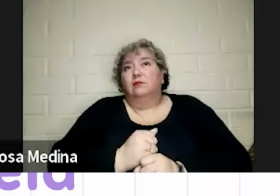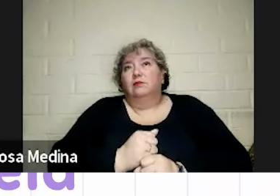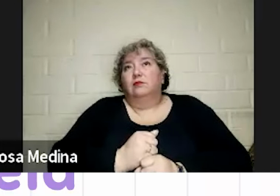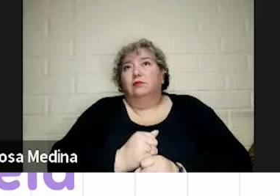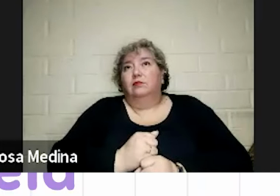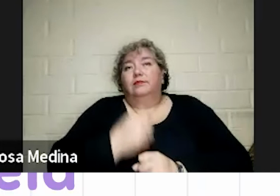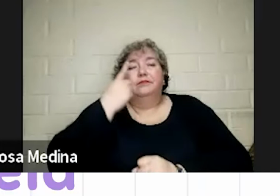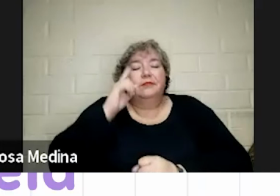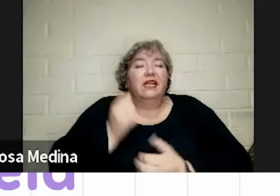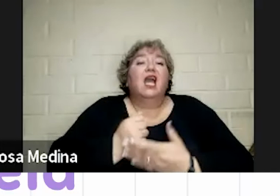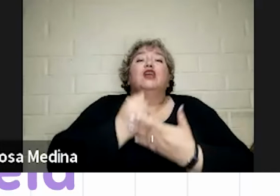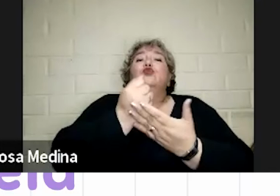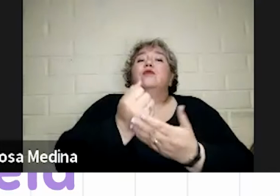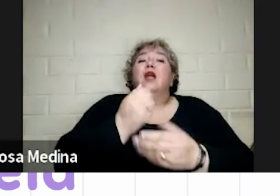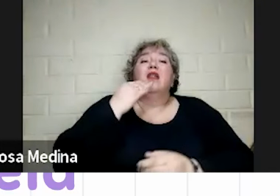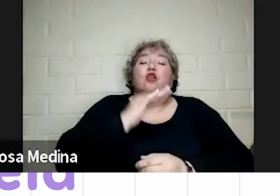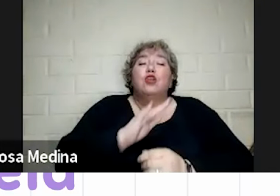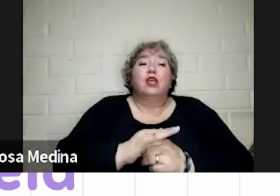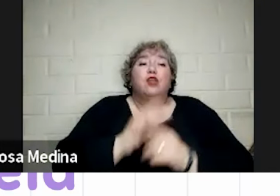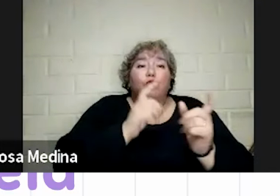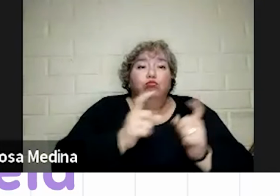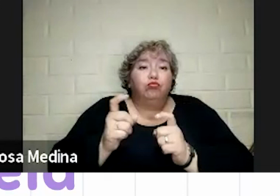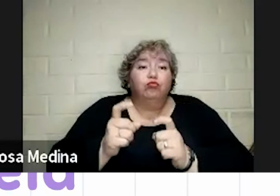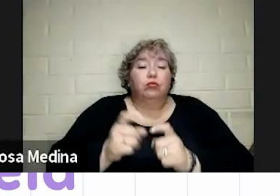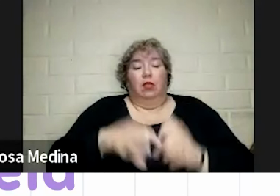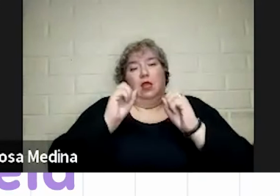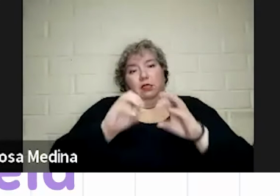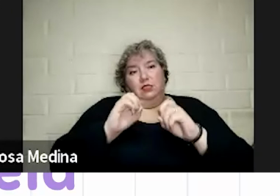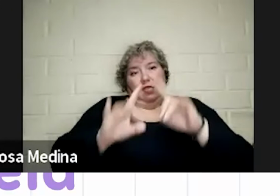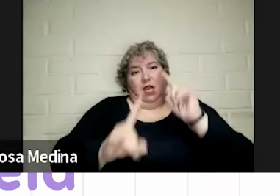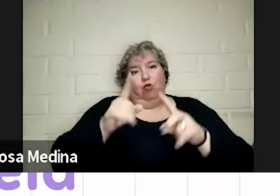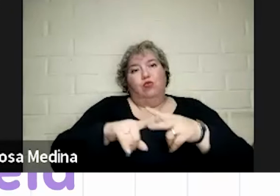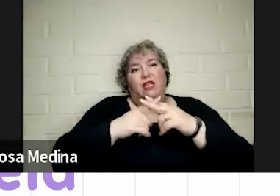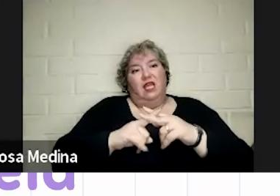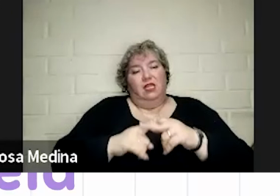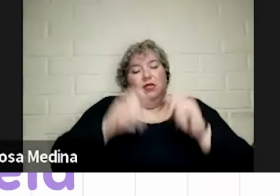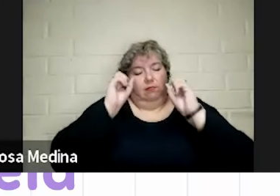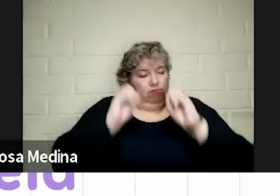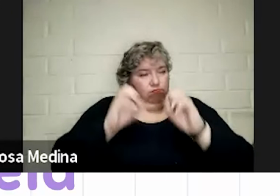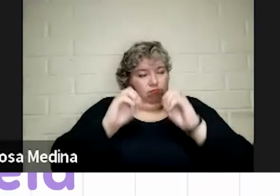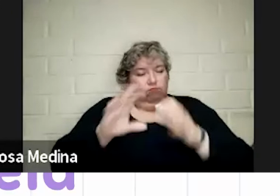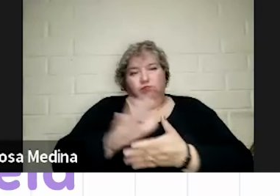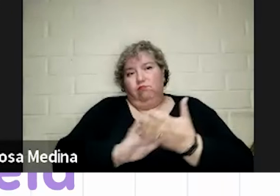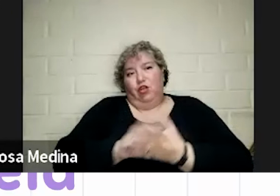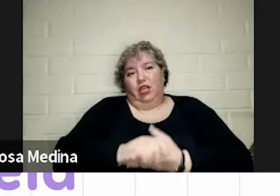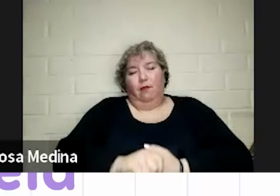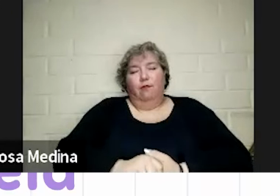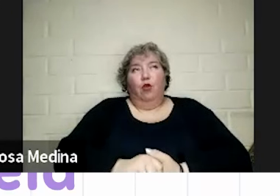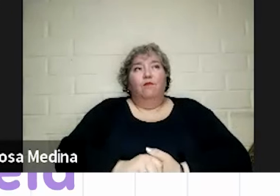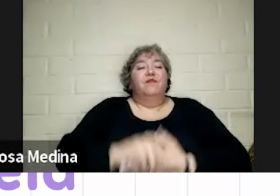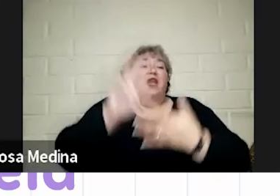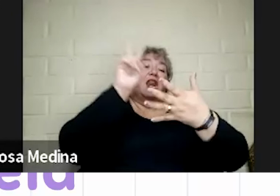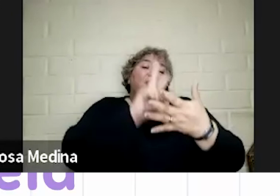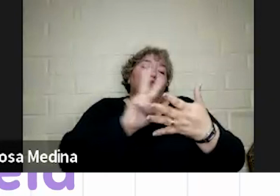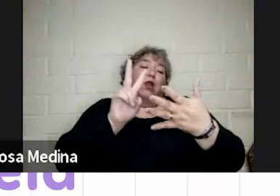ayudar a los niños en la tarea de monitoreo? Enseñar algunas técnicas de organización y monitoreo. Por ejemplo, durante la lectura puedo ir pegando post-it